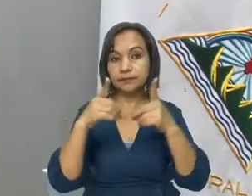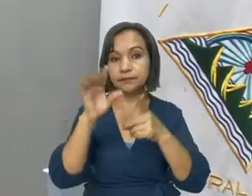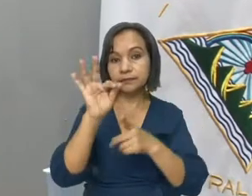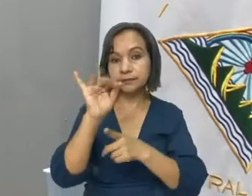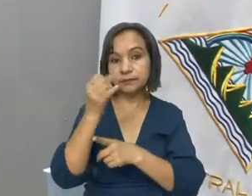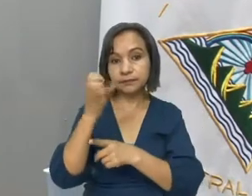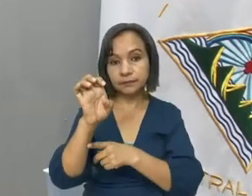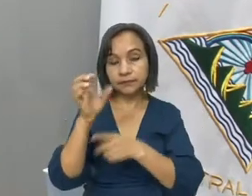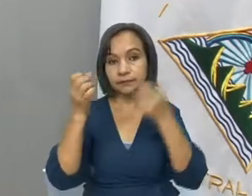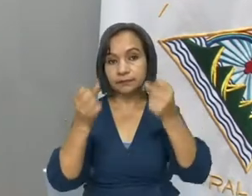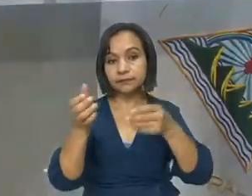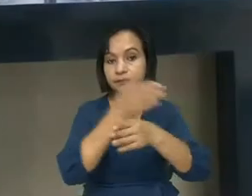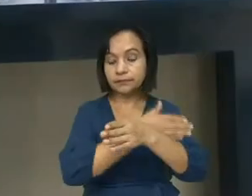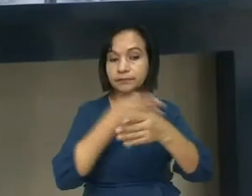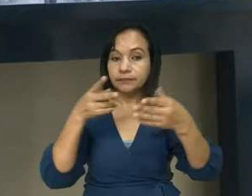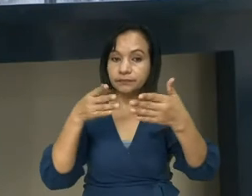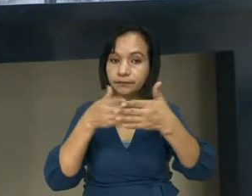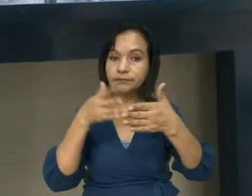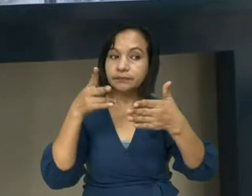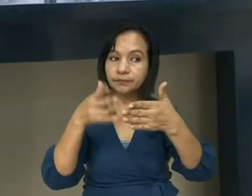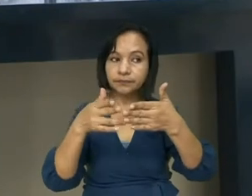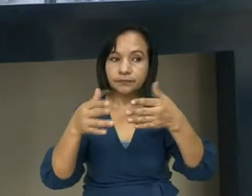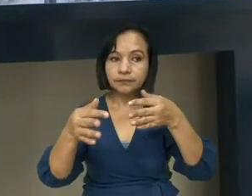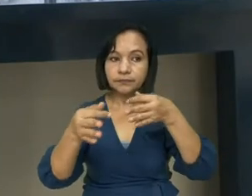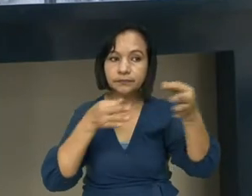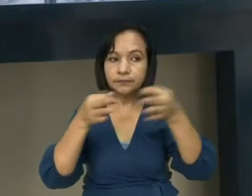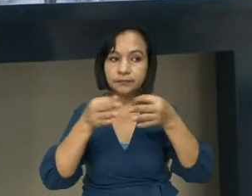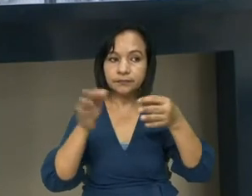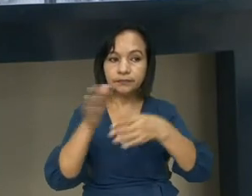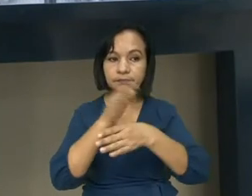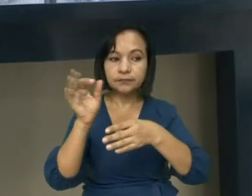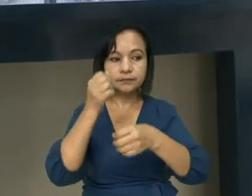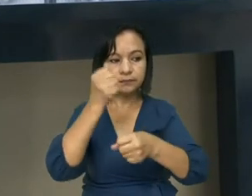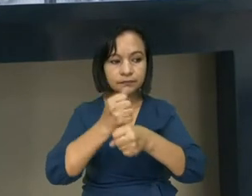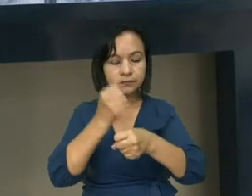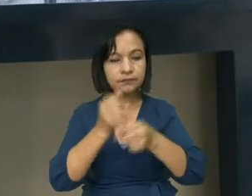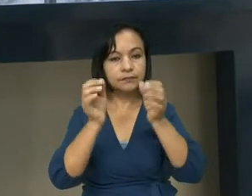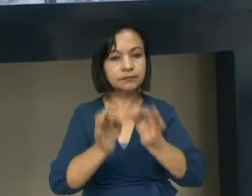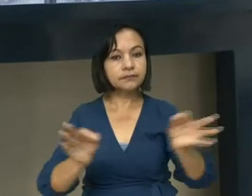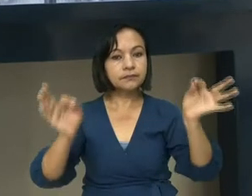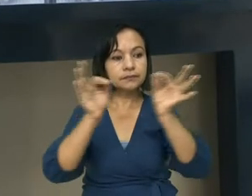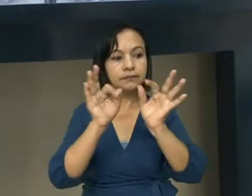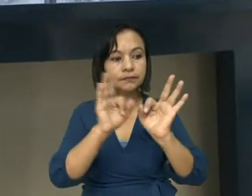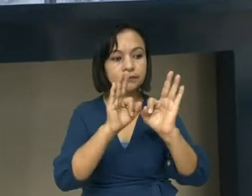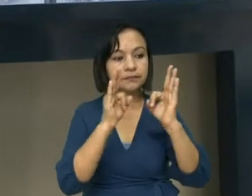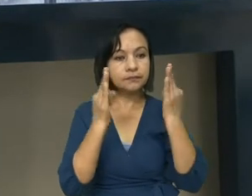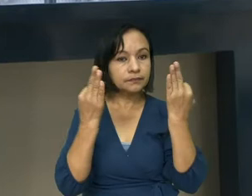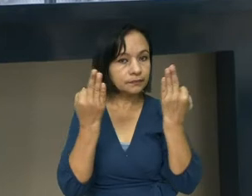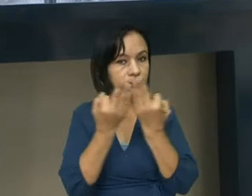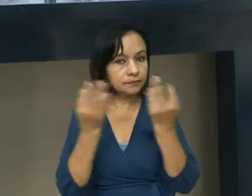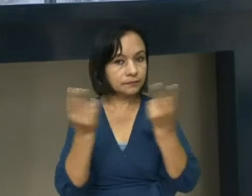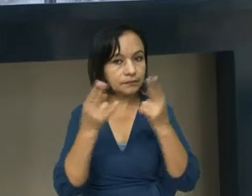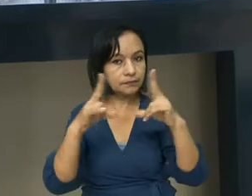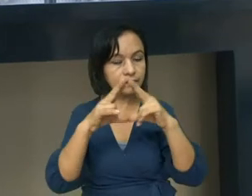FISER. Compañero, antes de irnos a la pausa, pues nos adentraba en entornos de trabajo bastante importantes para la familia, principalmente